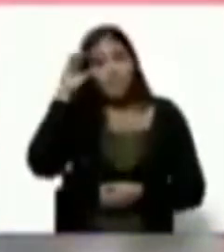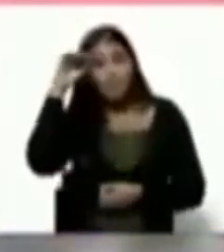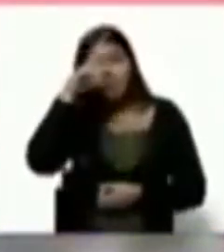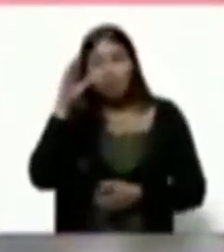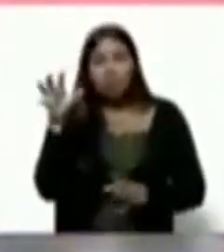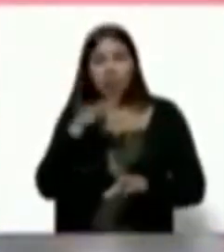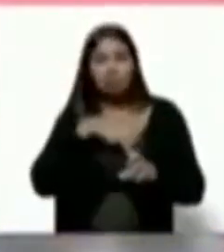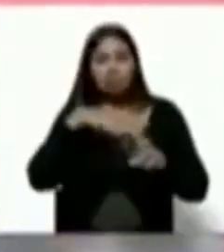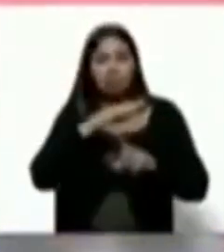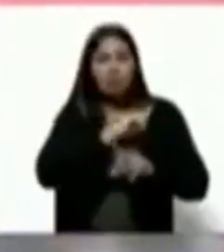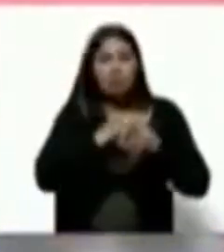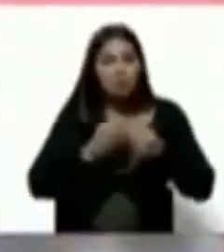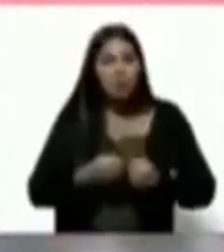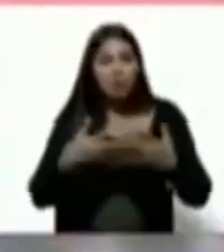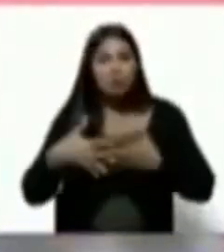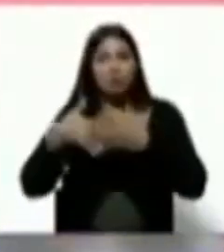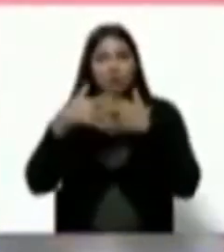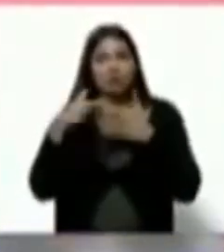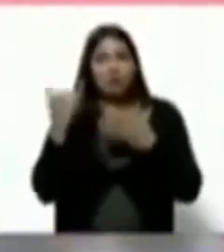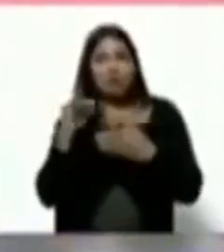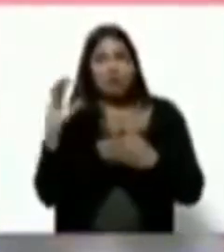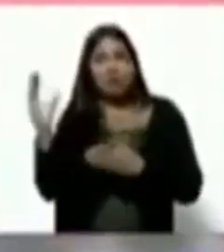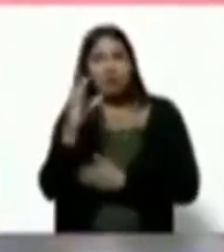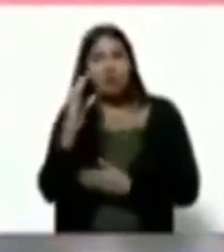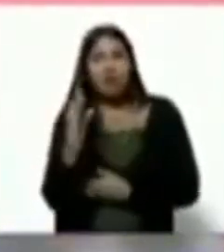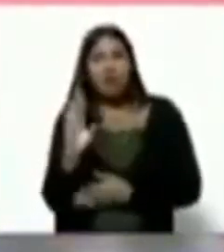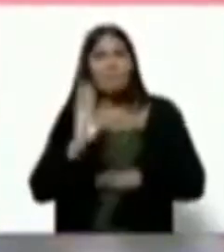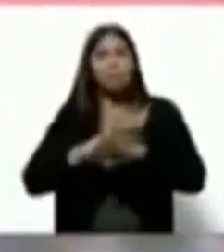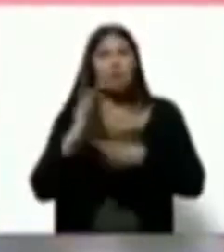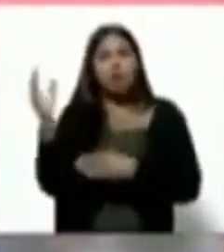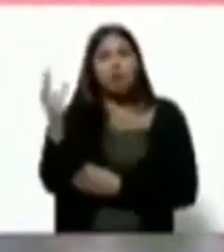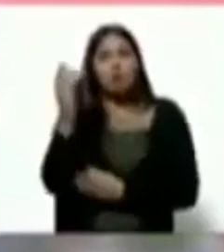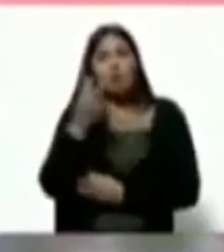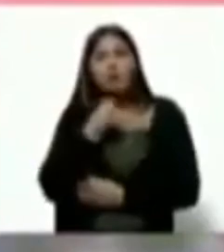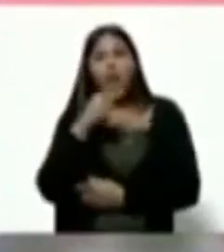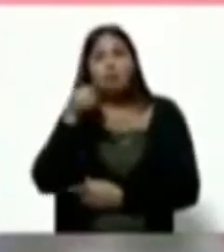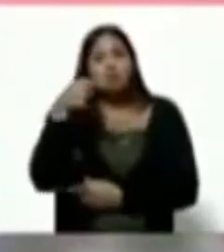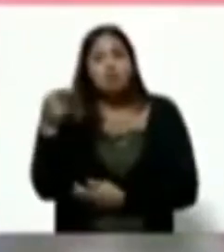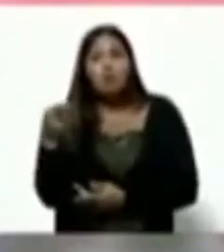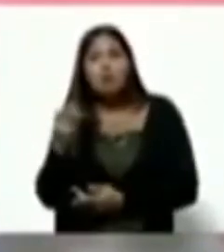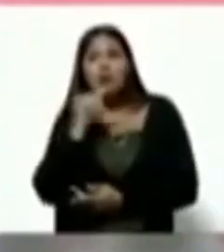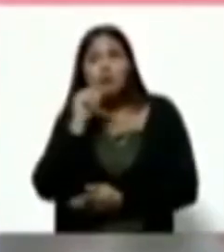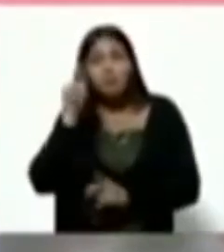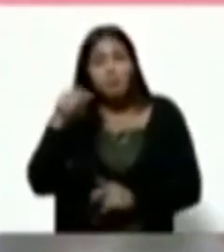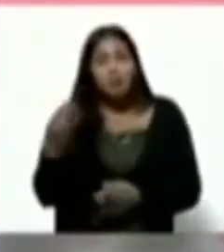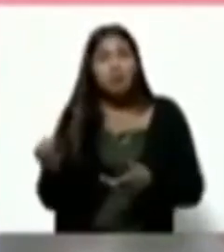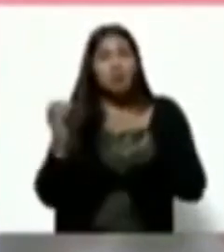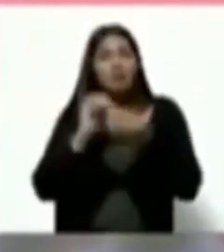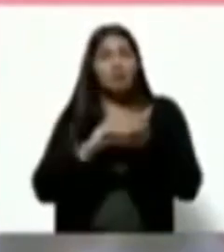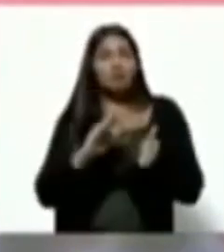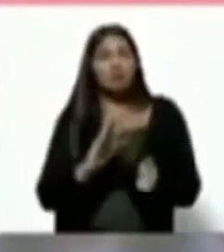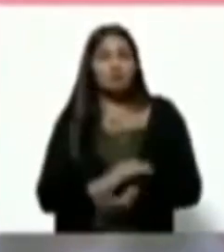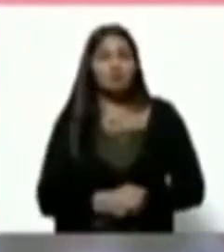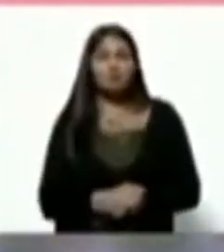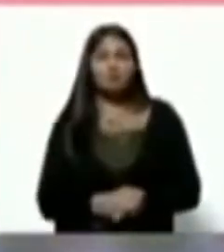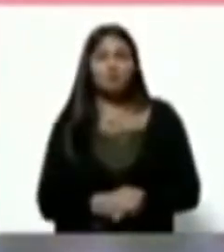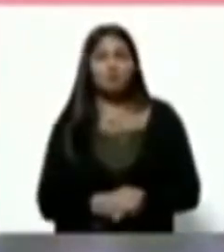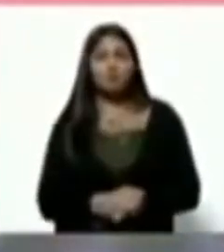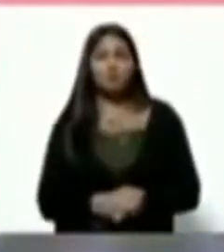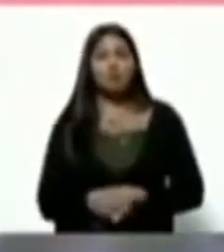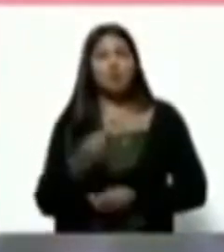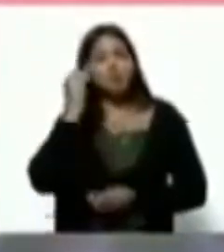en Colombia? Porque Colombia, le guste a quien le guste, que ya también hay que decirlo otra vez, le gusta a quien le guste, lo crea a quien lo